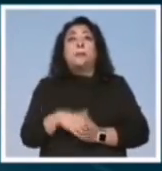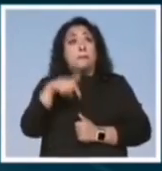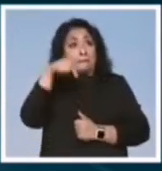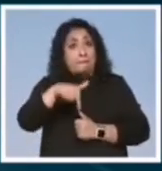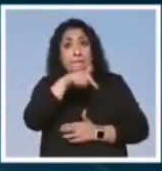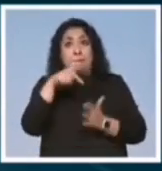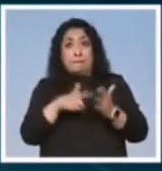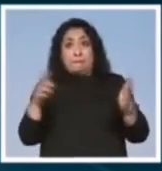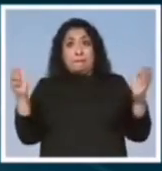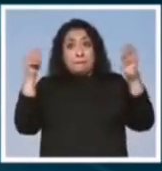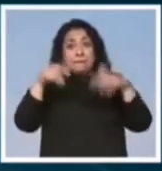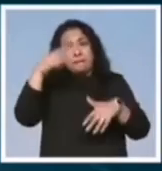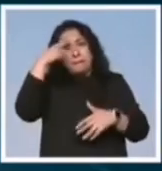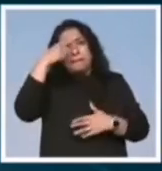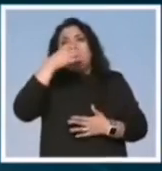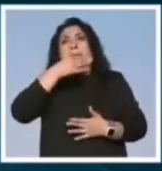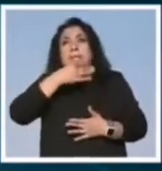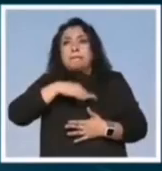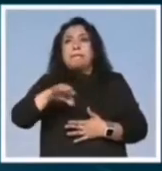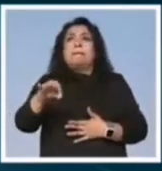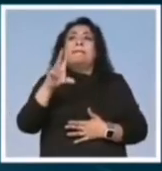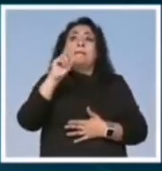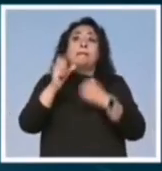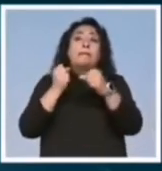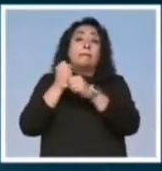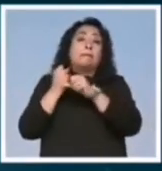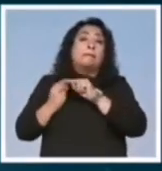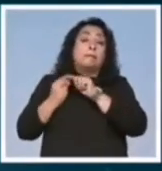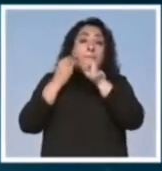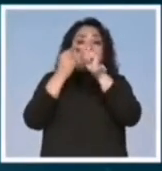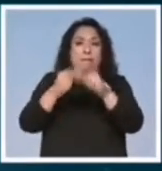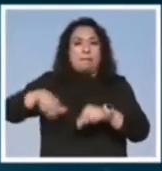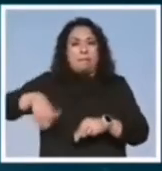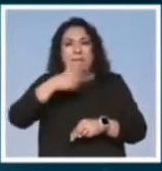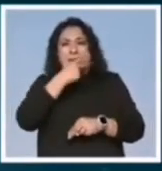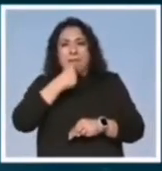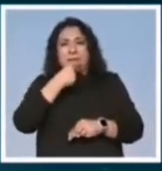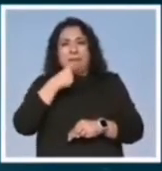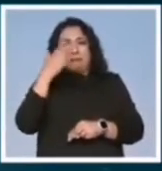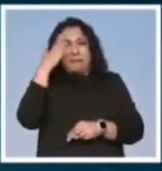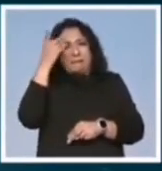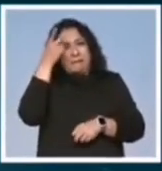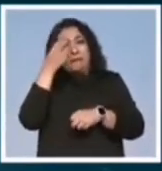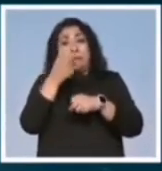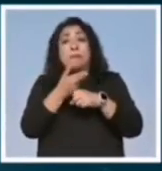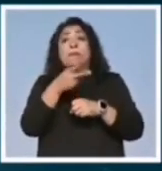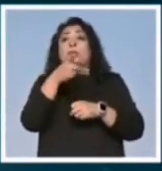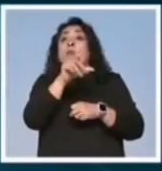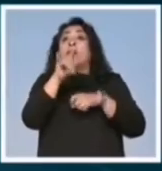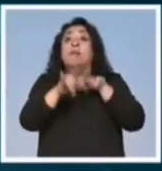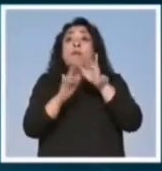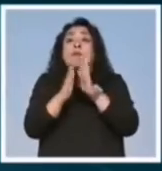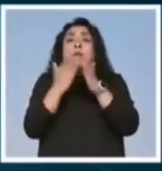Estamos aquí para celebrar las 3 décadas, como lo señalaba nuestro señor rector, de una feria